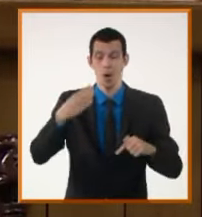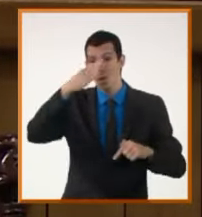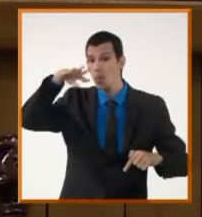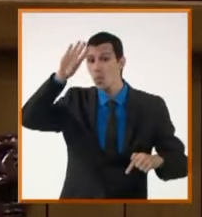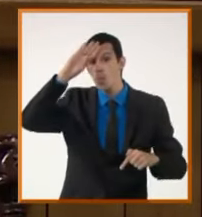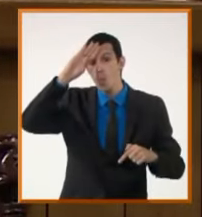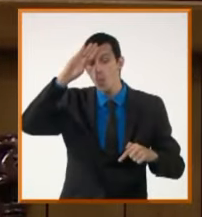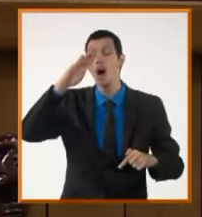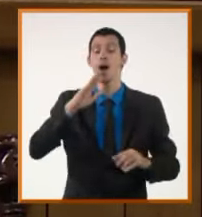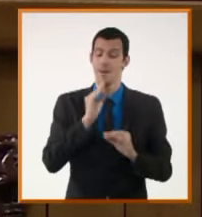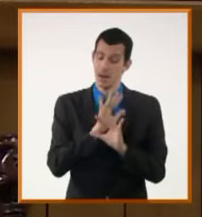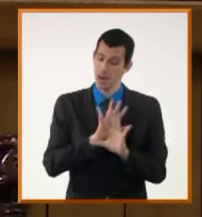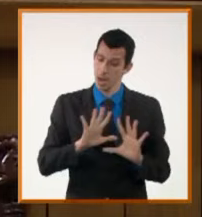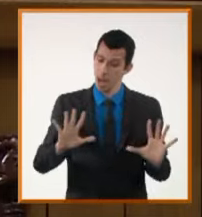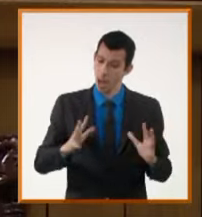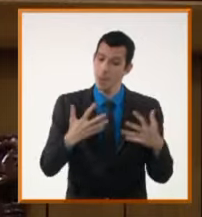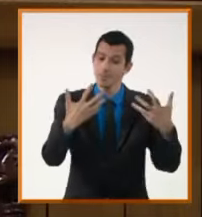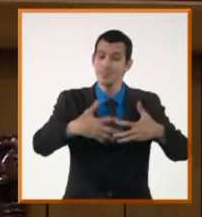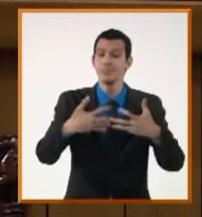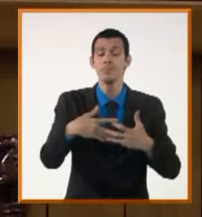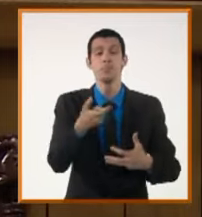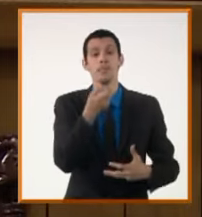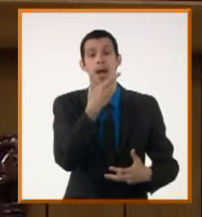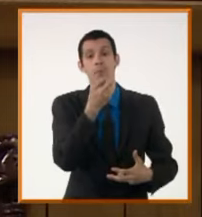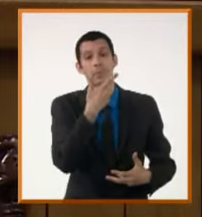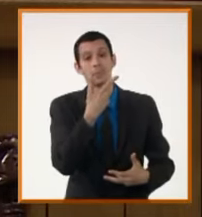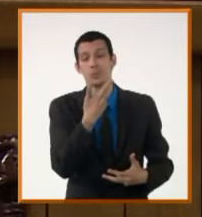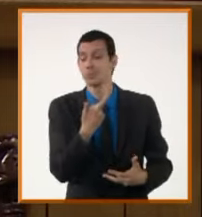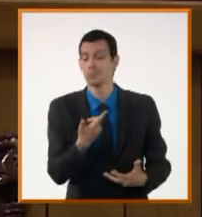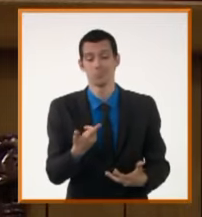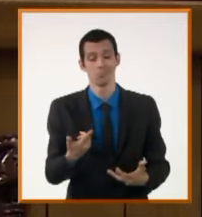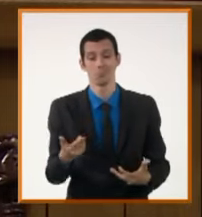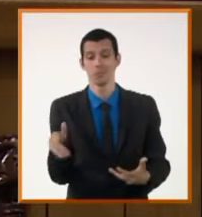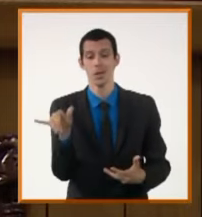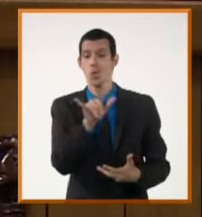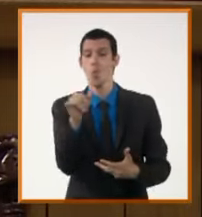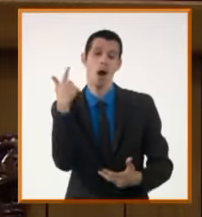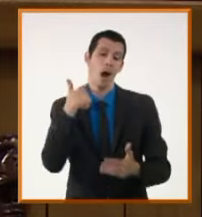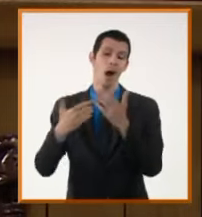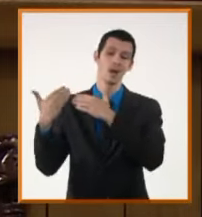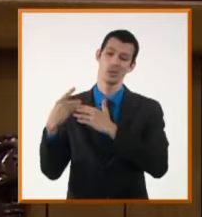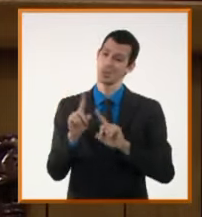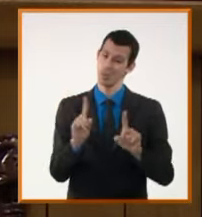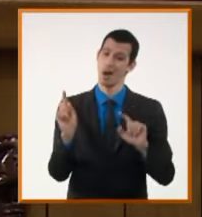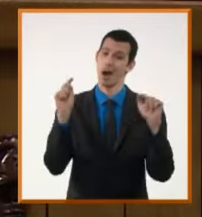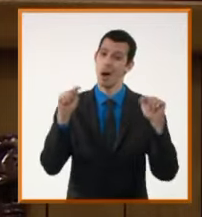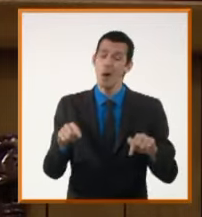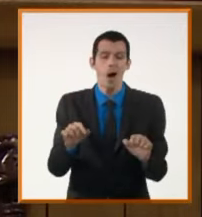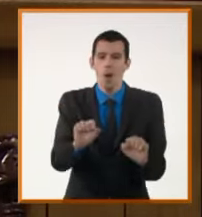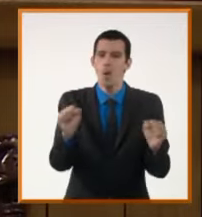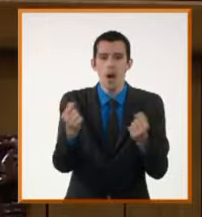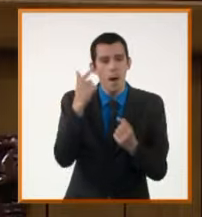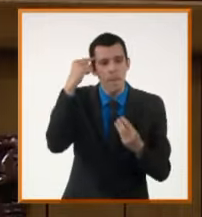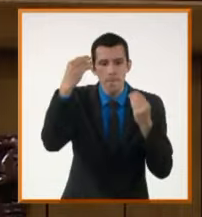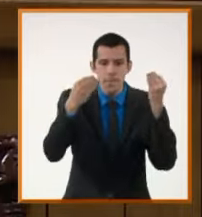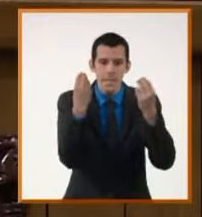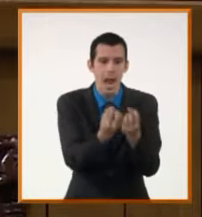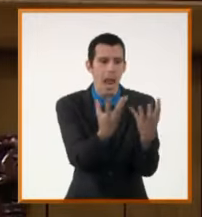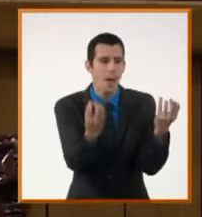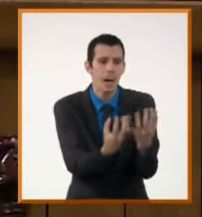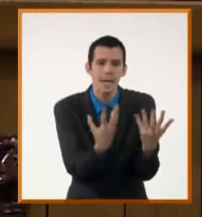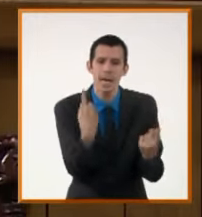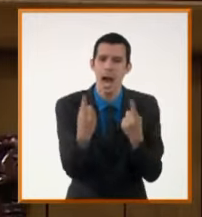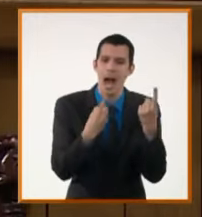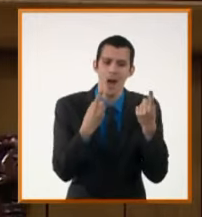tenemos una potencialidad de producirlos de manera natural. Pero también los precios que se establecieron centralmente son irrisibles y